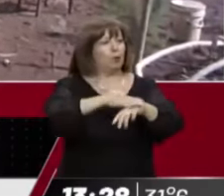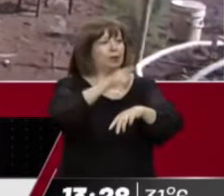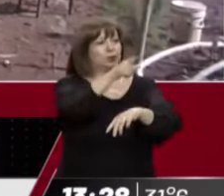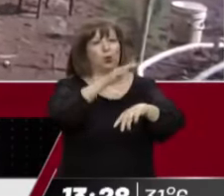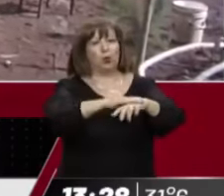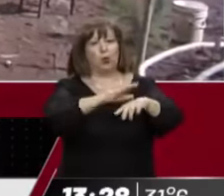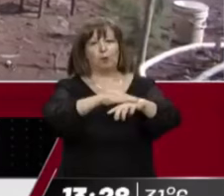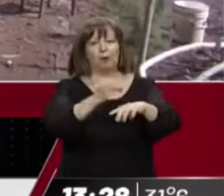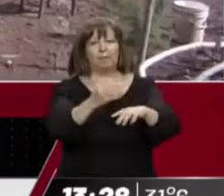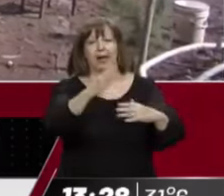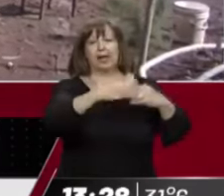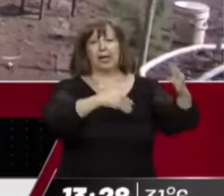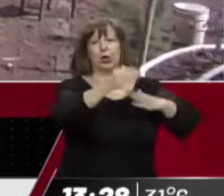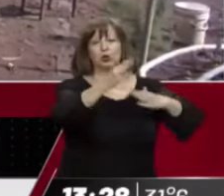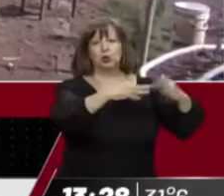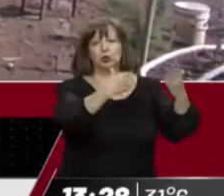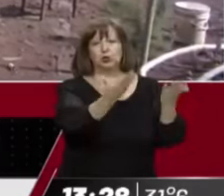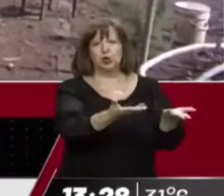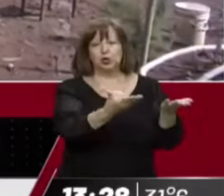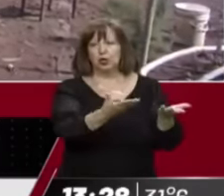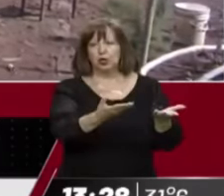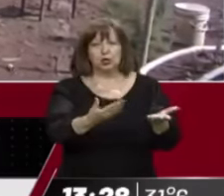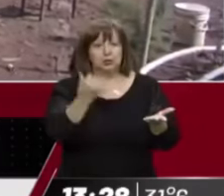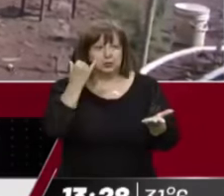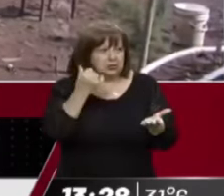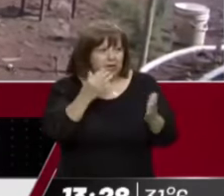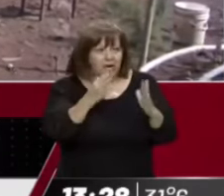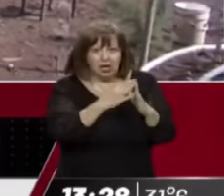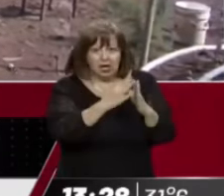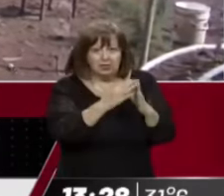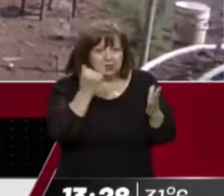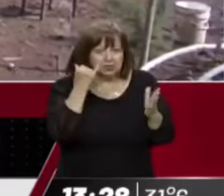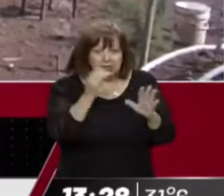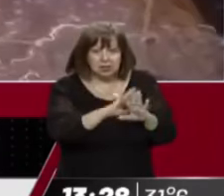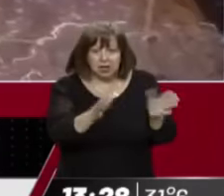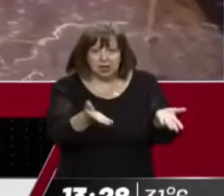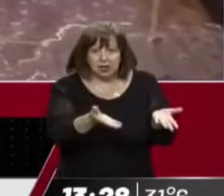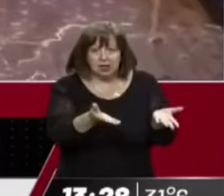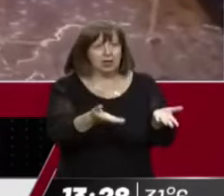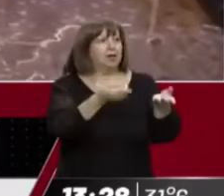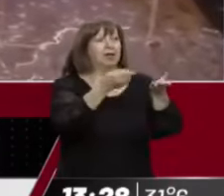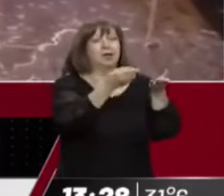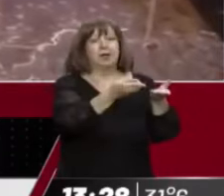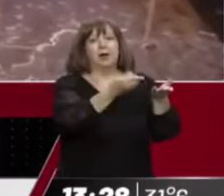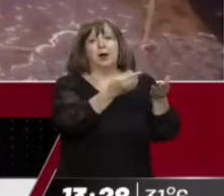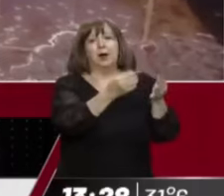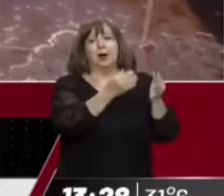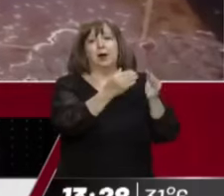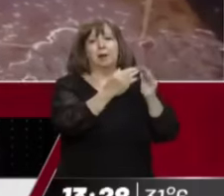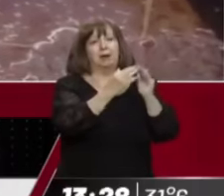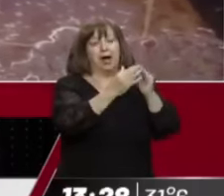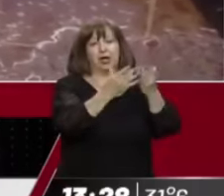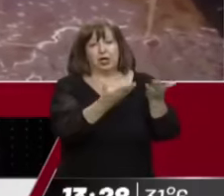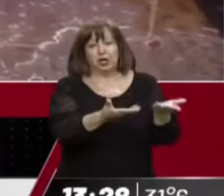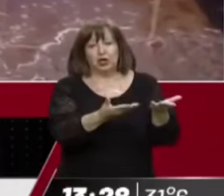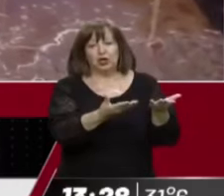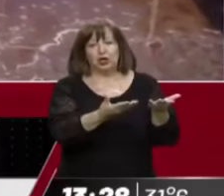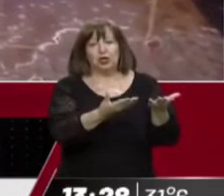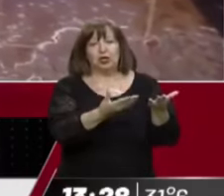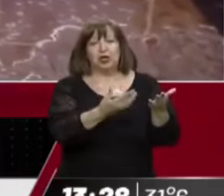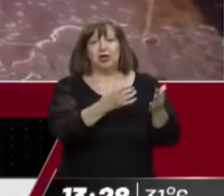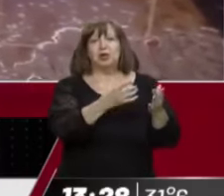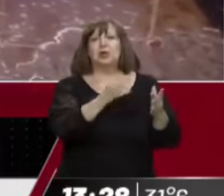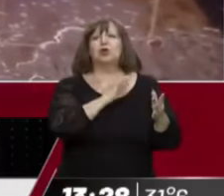problema que la los vecinos están padeciendo y que están teniendo este barrio digo si concretamente estamos hablando de este barrio tiene más de